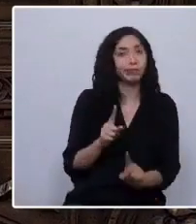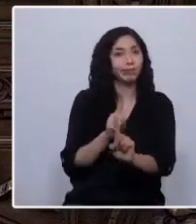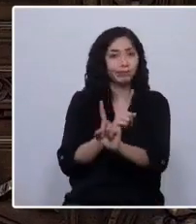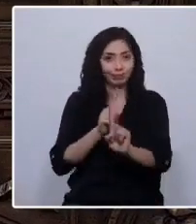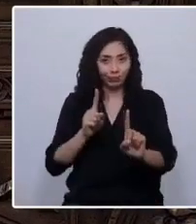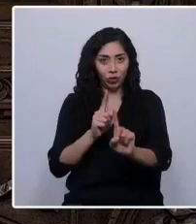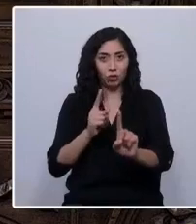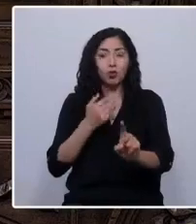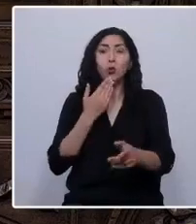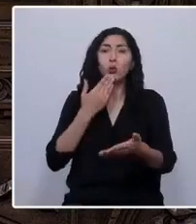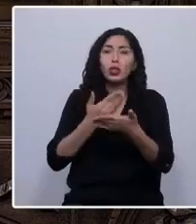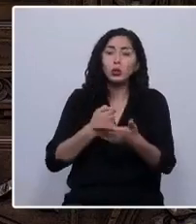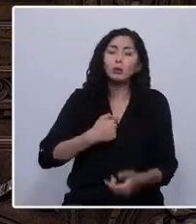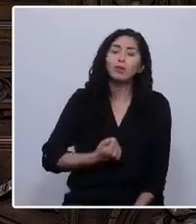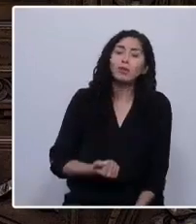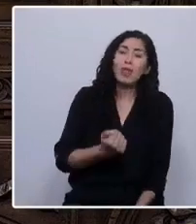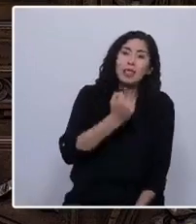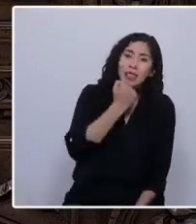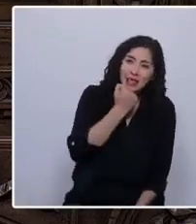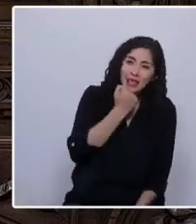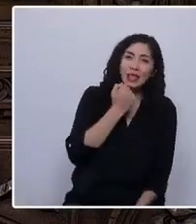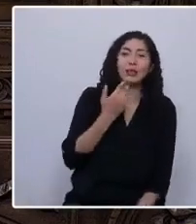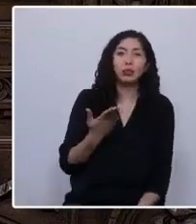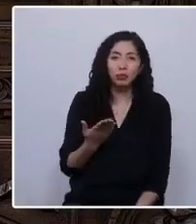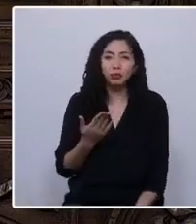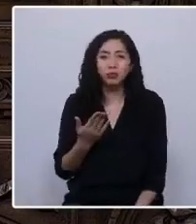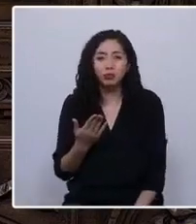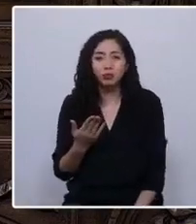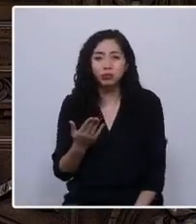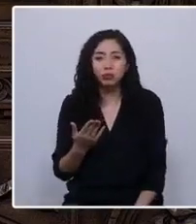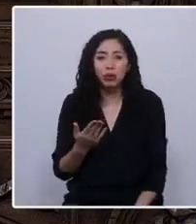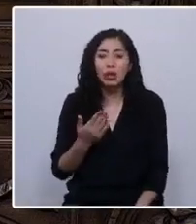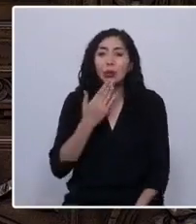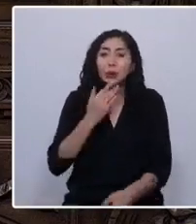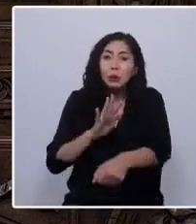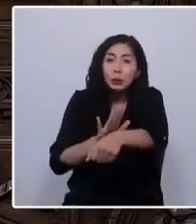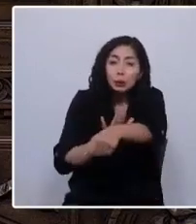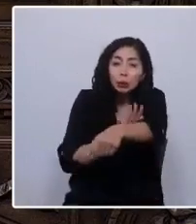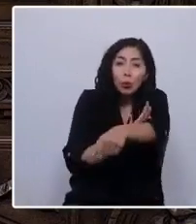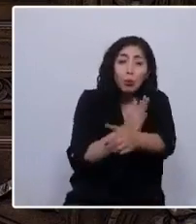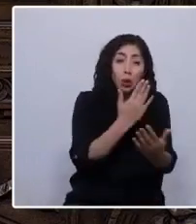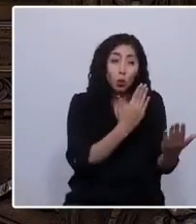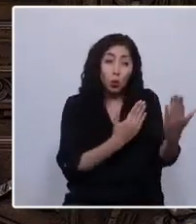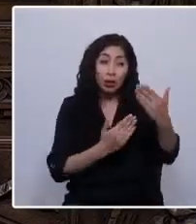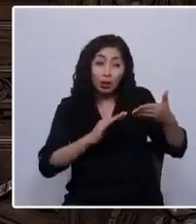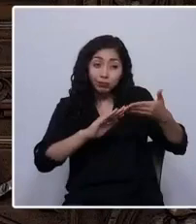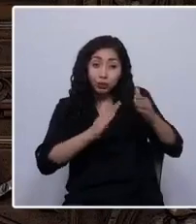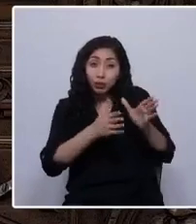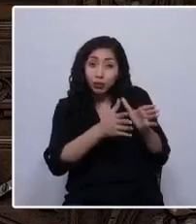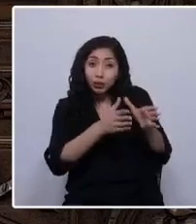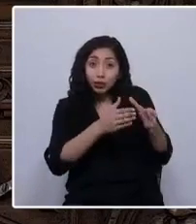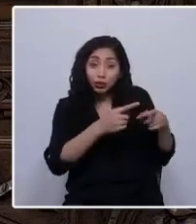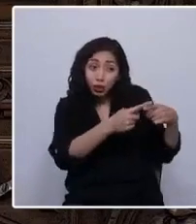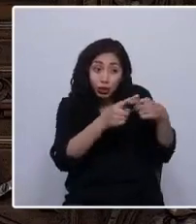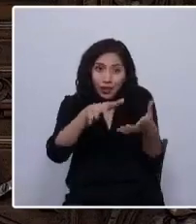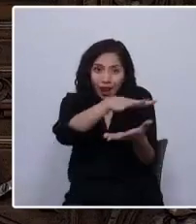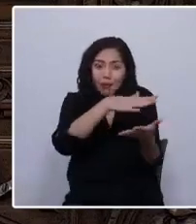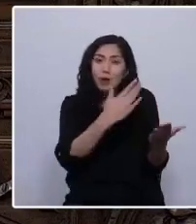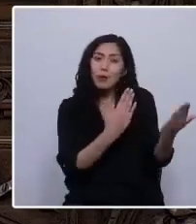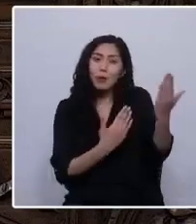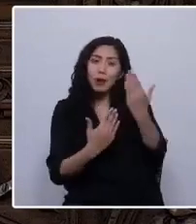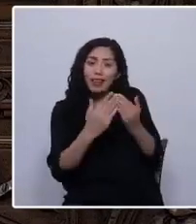aún fallando, un tejido social y afectivo te contiene, te cuida y alienta a continuar. Se es